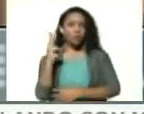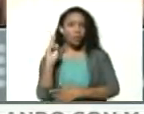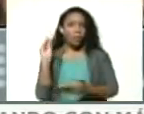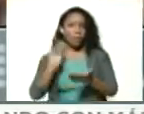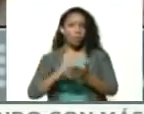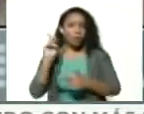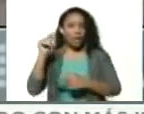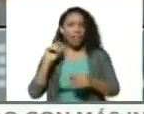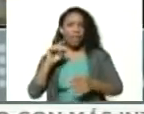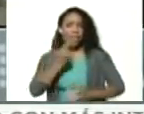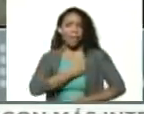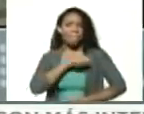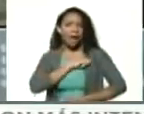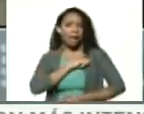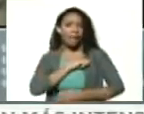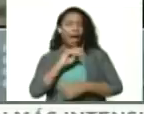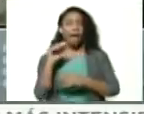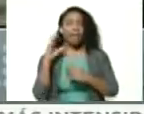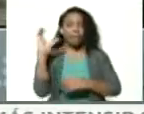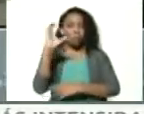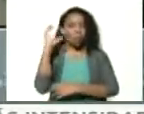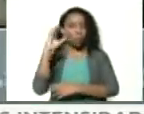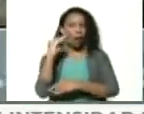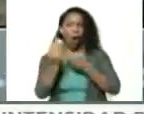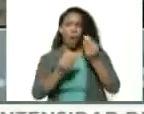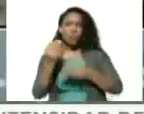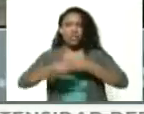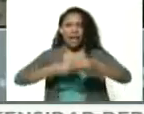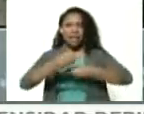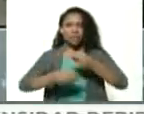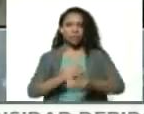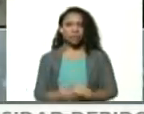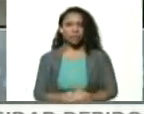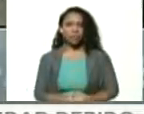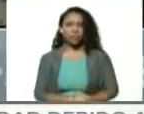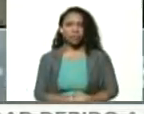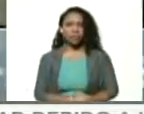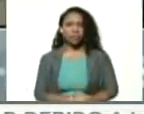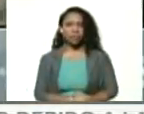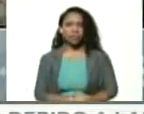Bogotá? ¿Cómo se ejecutó?